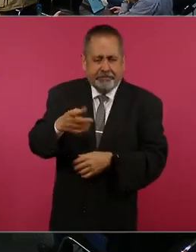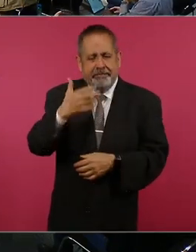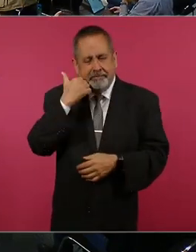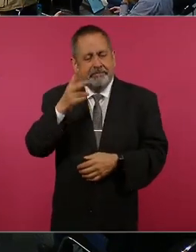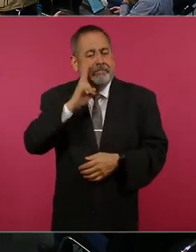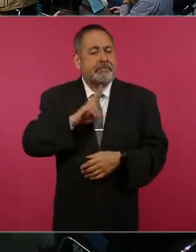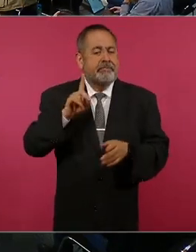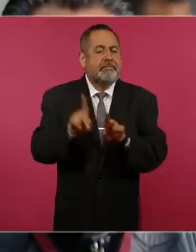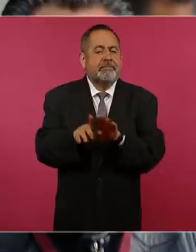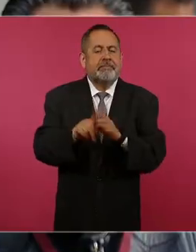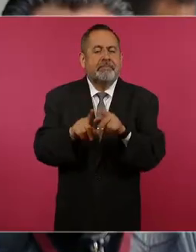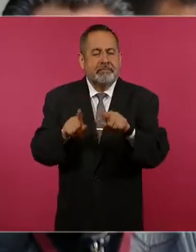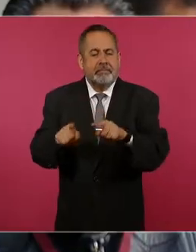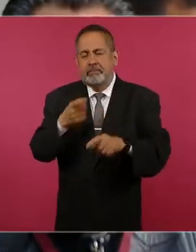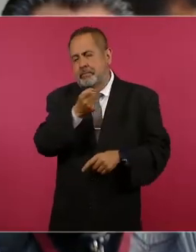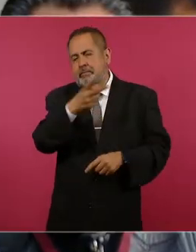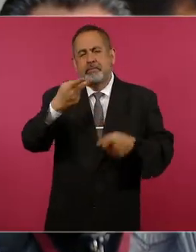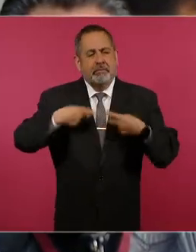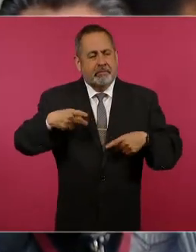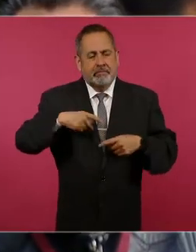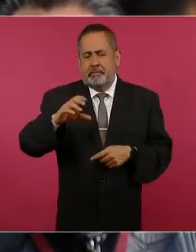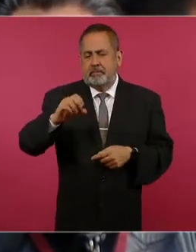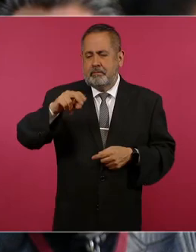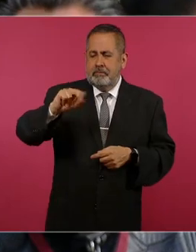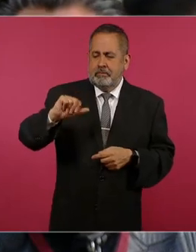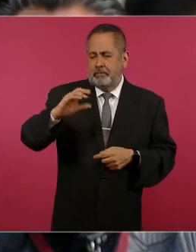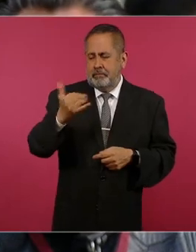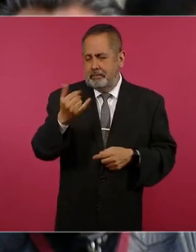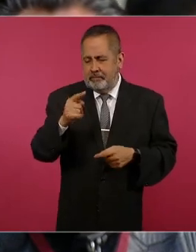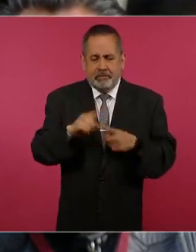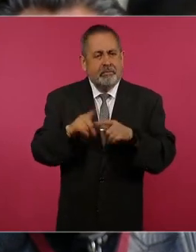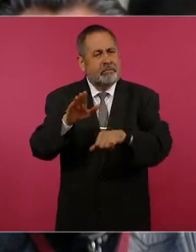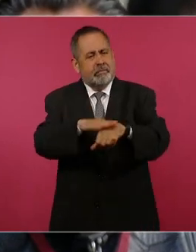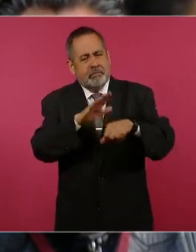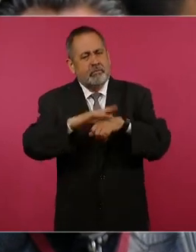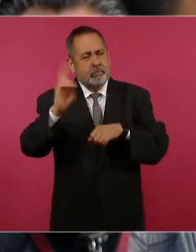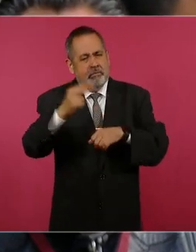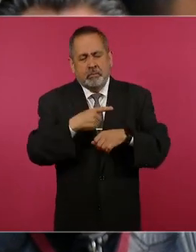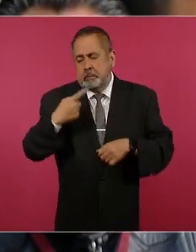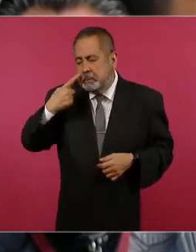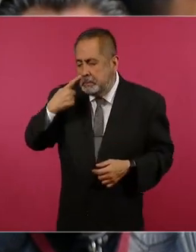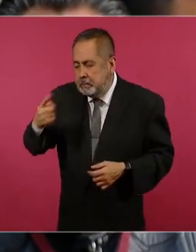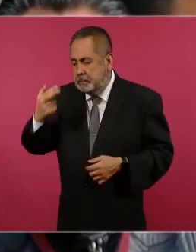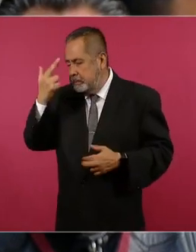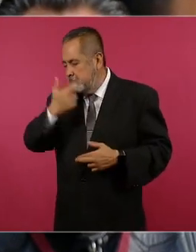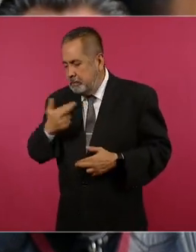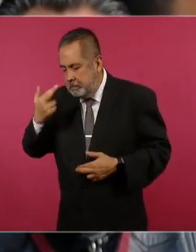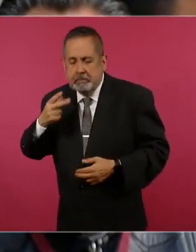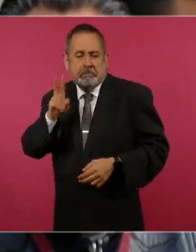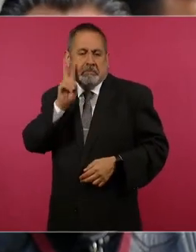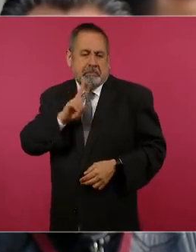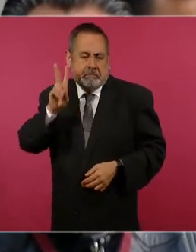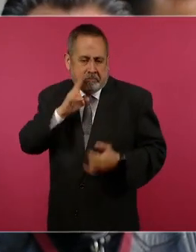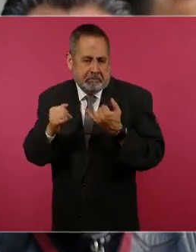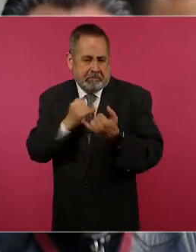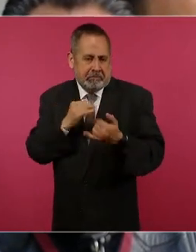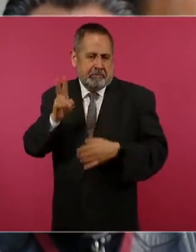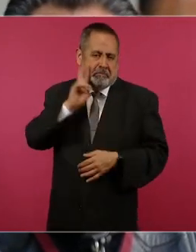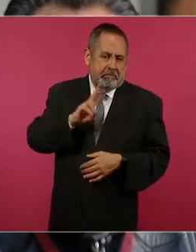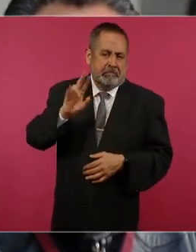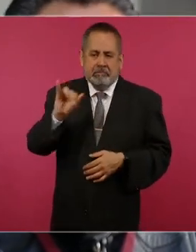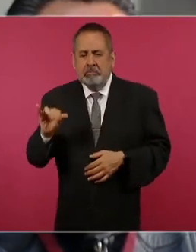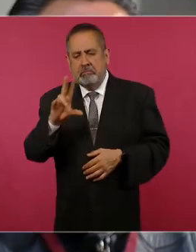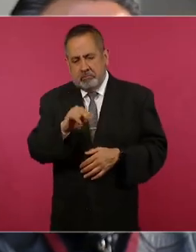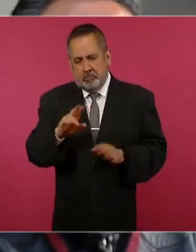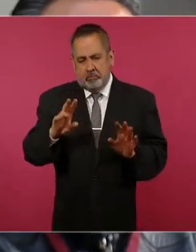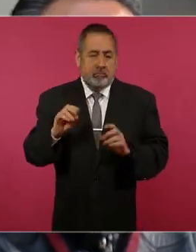que hubiese algún investigador del CONACYD o también hacen un llamado a las universidades a que lo revisen y a que vean y que se desmientan por